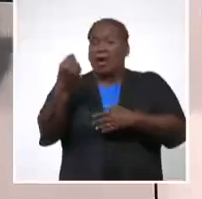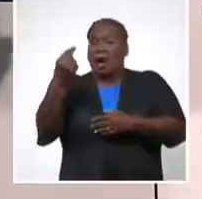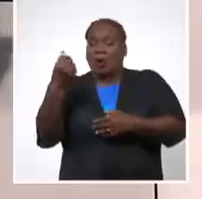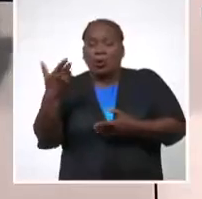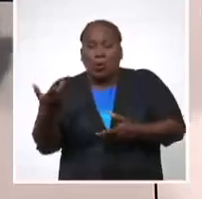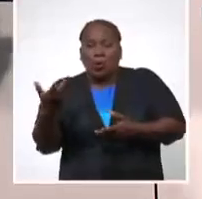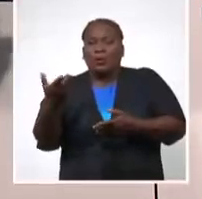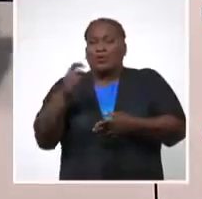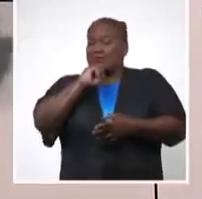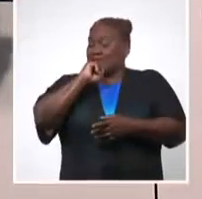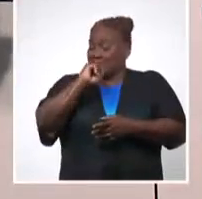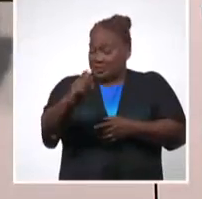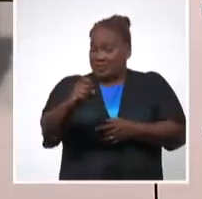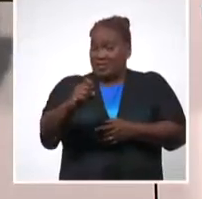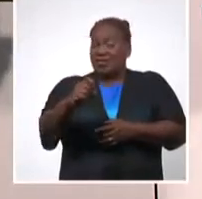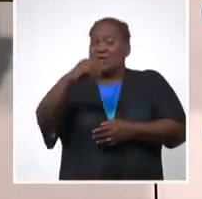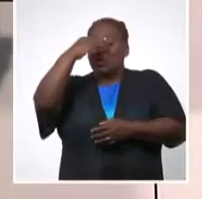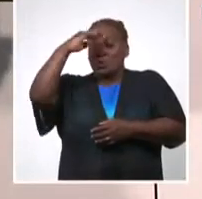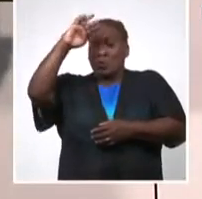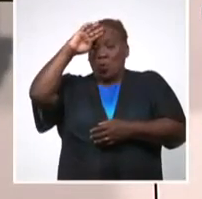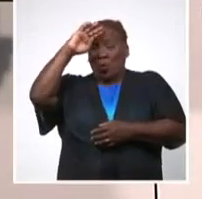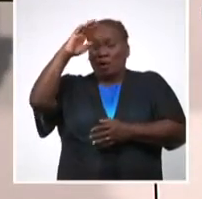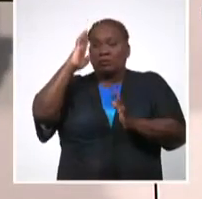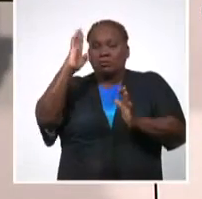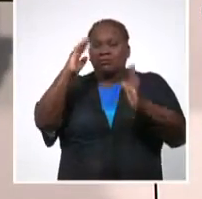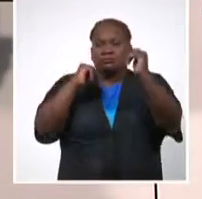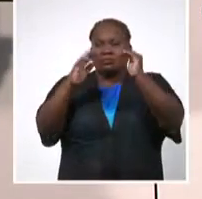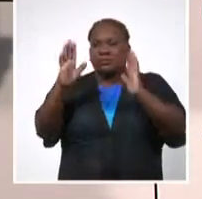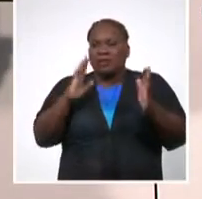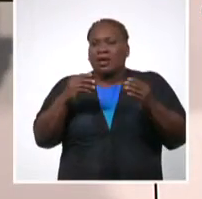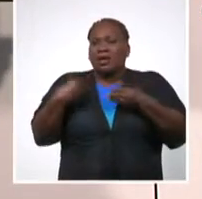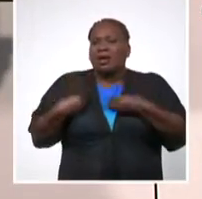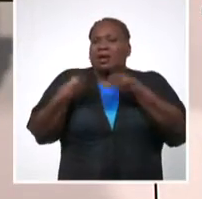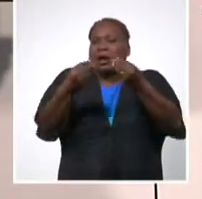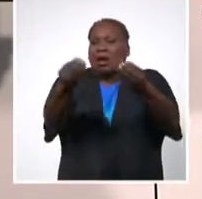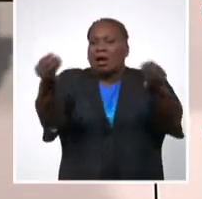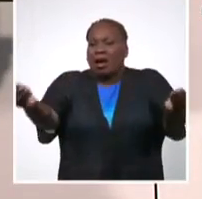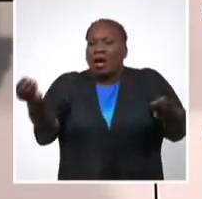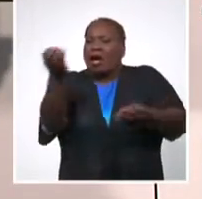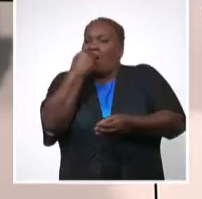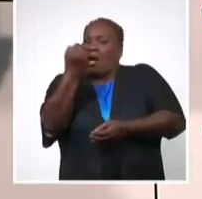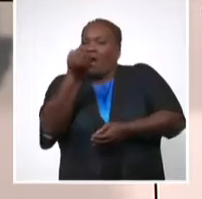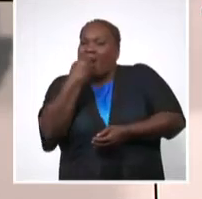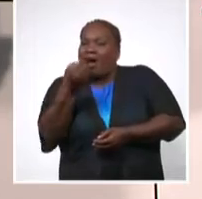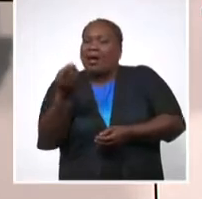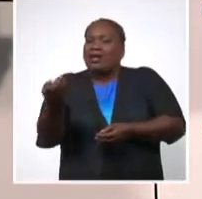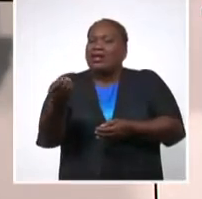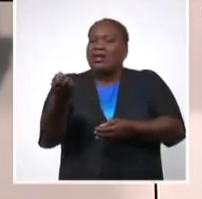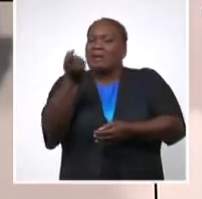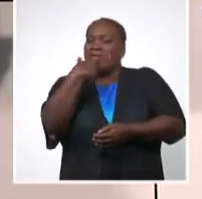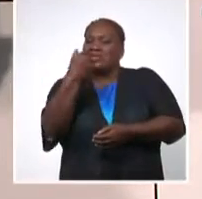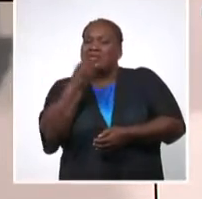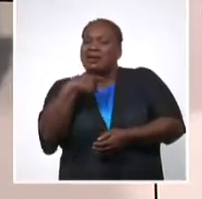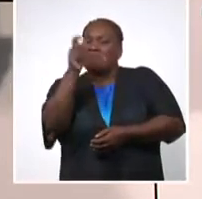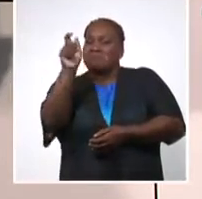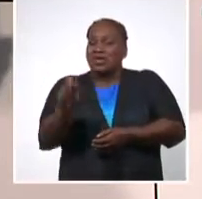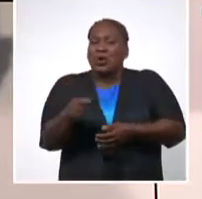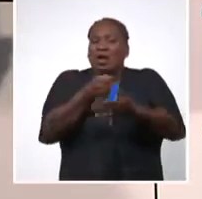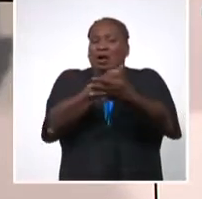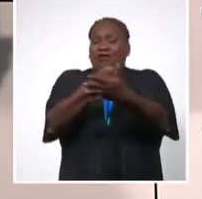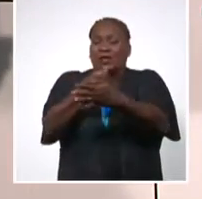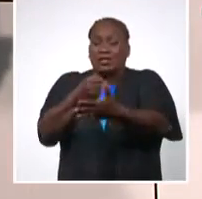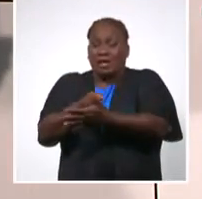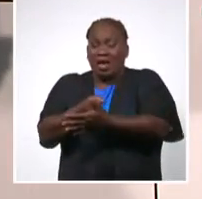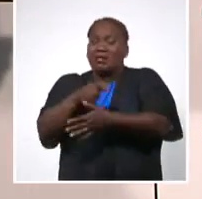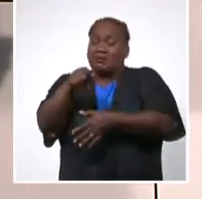de la última década, ha tenido que concentrarse en garantizar los insumos y medicamentos para enfrentar el virus y, por si fuera poco, en un